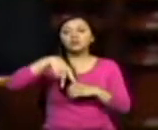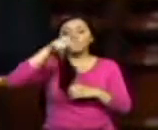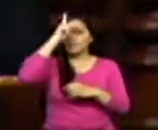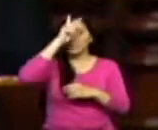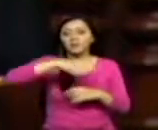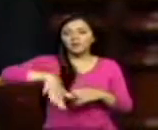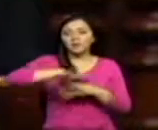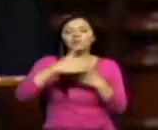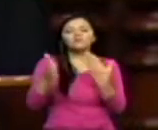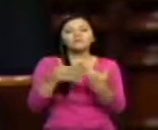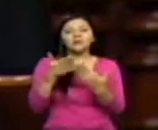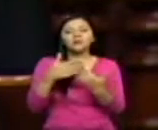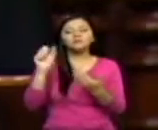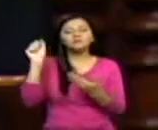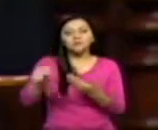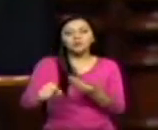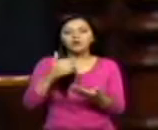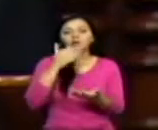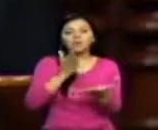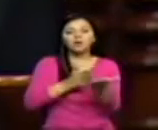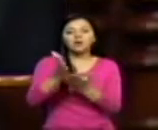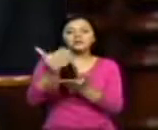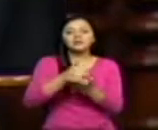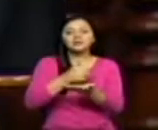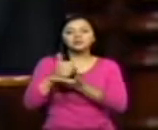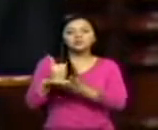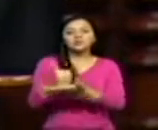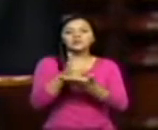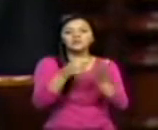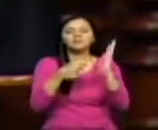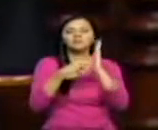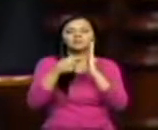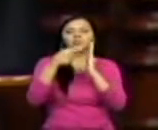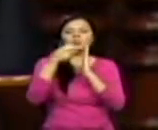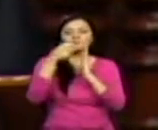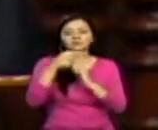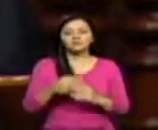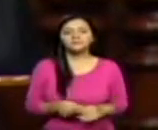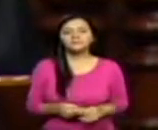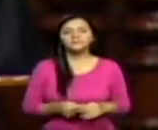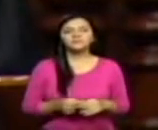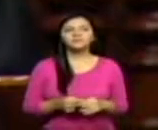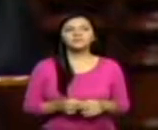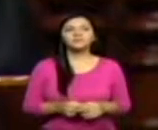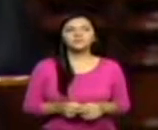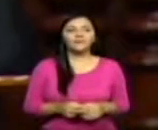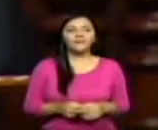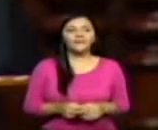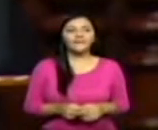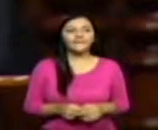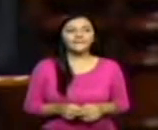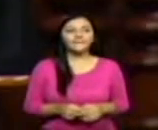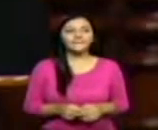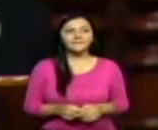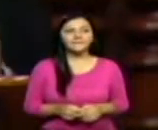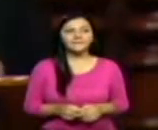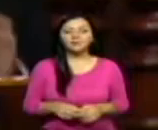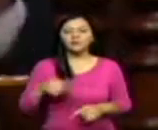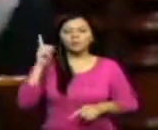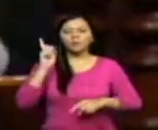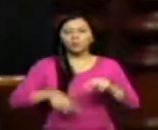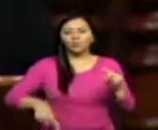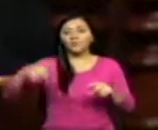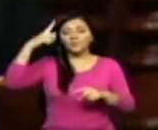con facilidades para dar acceso a beneficios que hoy no tienen. No es sostenible